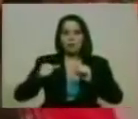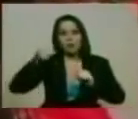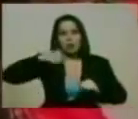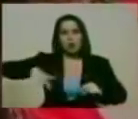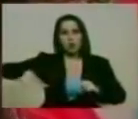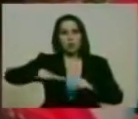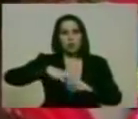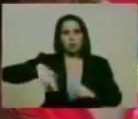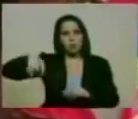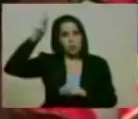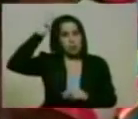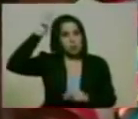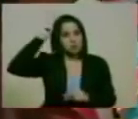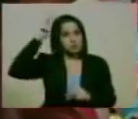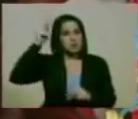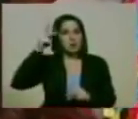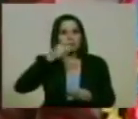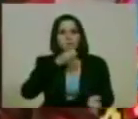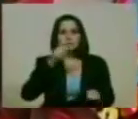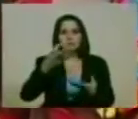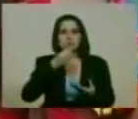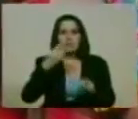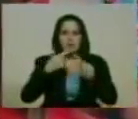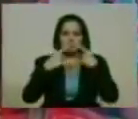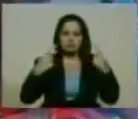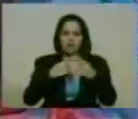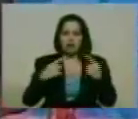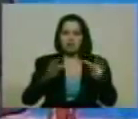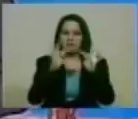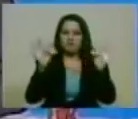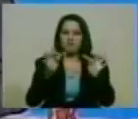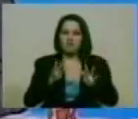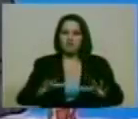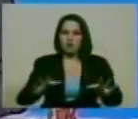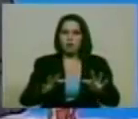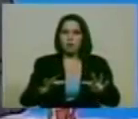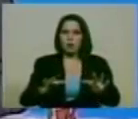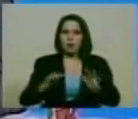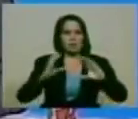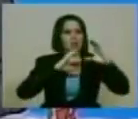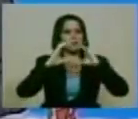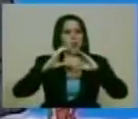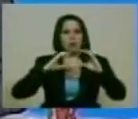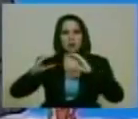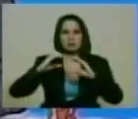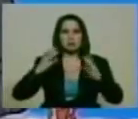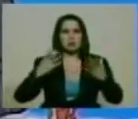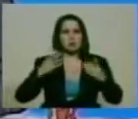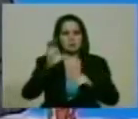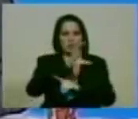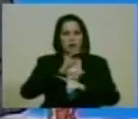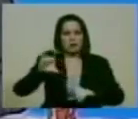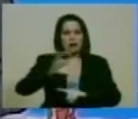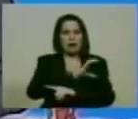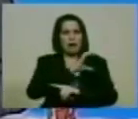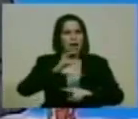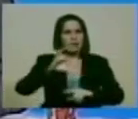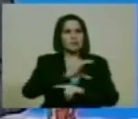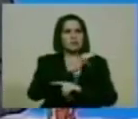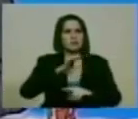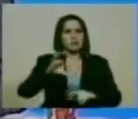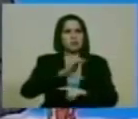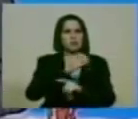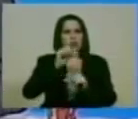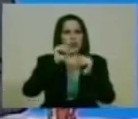las expresiones diversas del arte, de la estética, del canto de los pueblos indígenas,